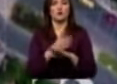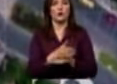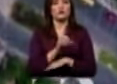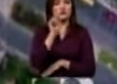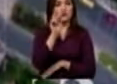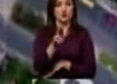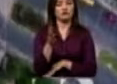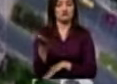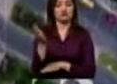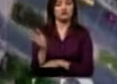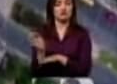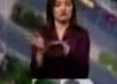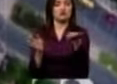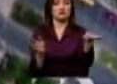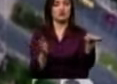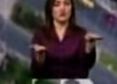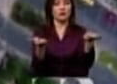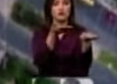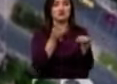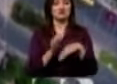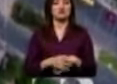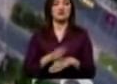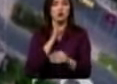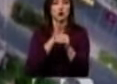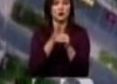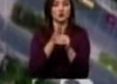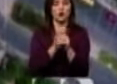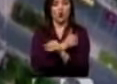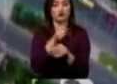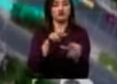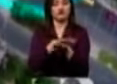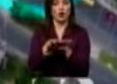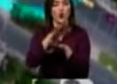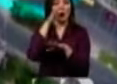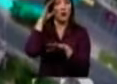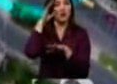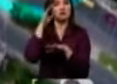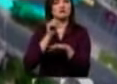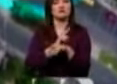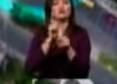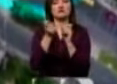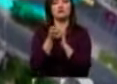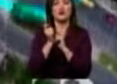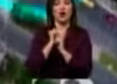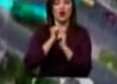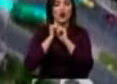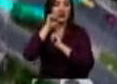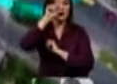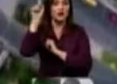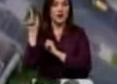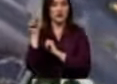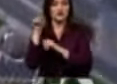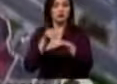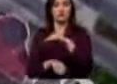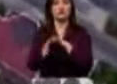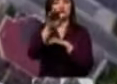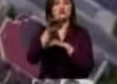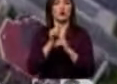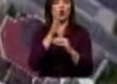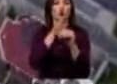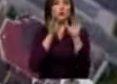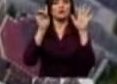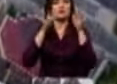carril central, tomando el Eloy Alfaro. Si el destino es la Río Coca, los conductores deberán girar a la derecha y tomar el deprimido. Y si el destino es la